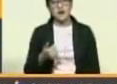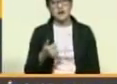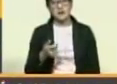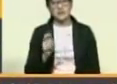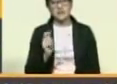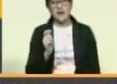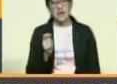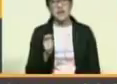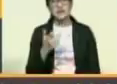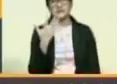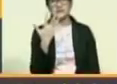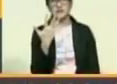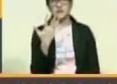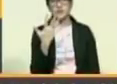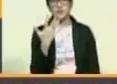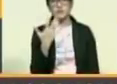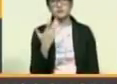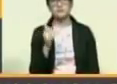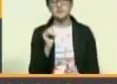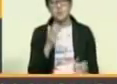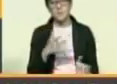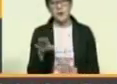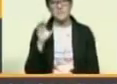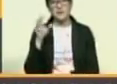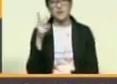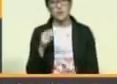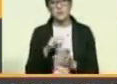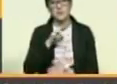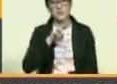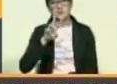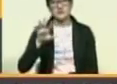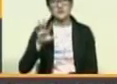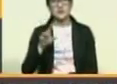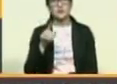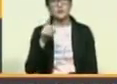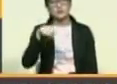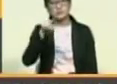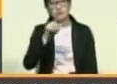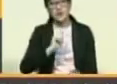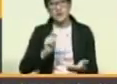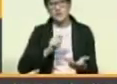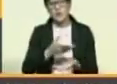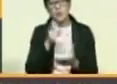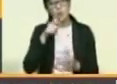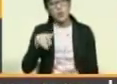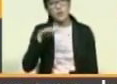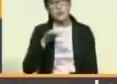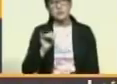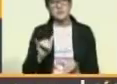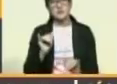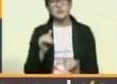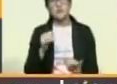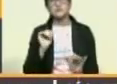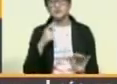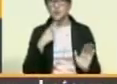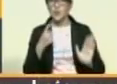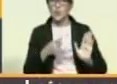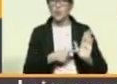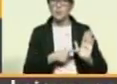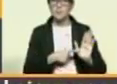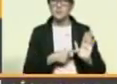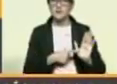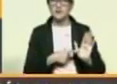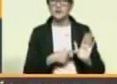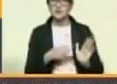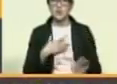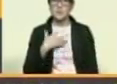pues, del Plan de la Patria 2025. Esto lo escribieron ustedes, compatriotas, y lo voy a cumplir como